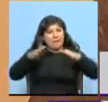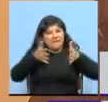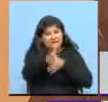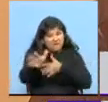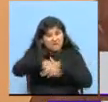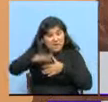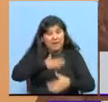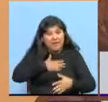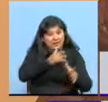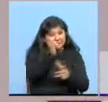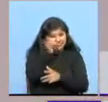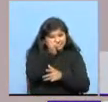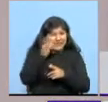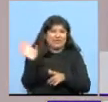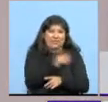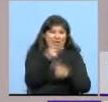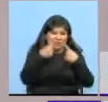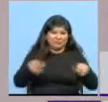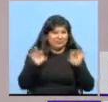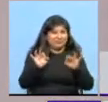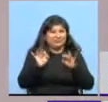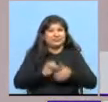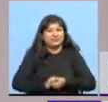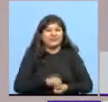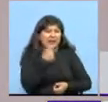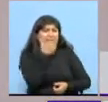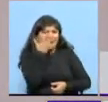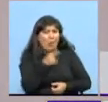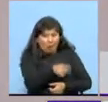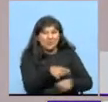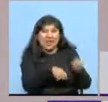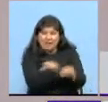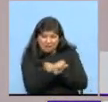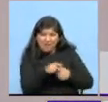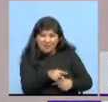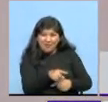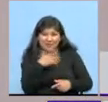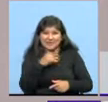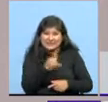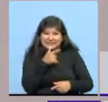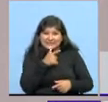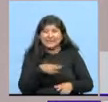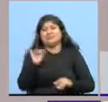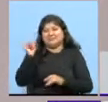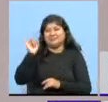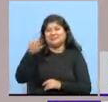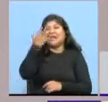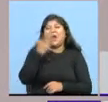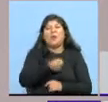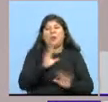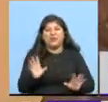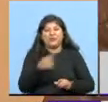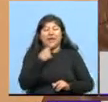todo eso. Y por supuesto te gusta el fútbol, por sí. Eso te llevó a mostrar que no tienen luz ahí